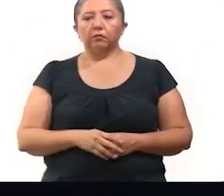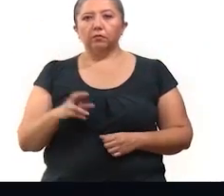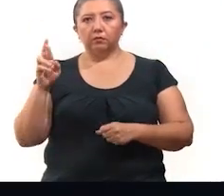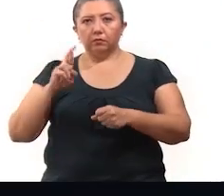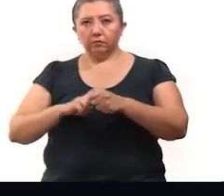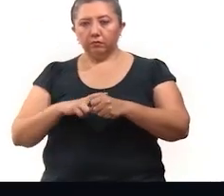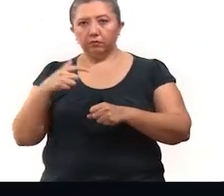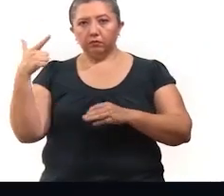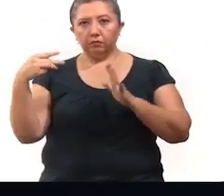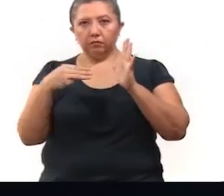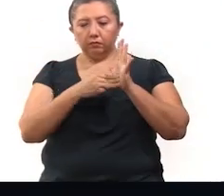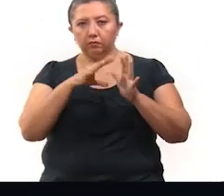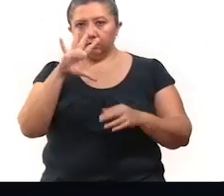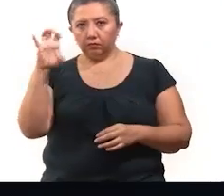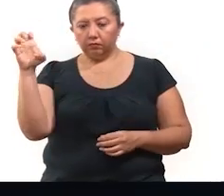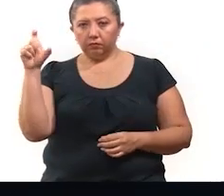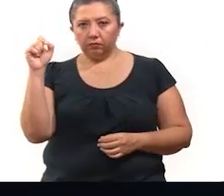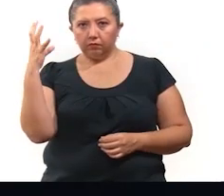zona sur,